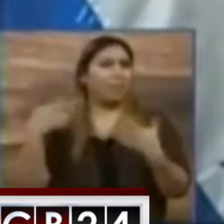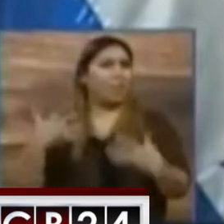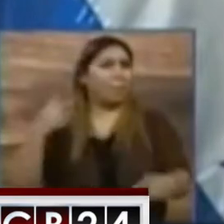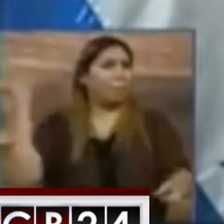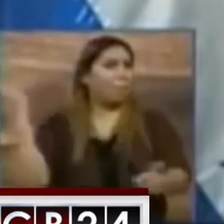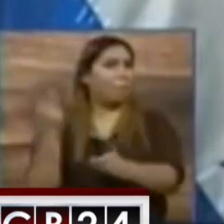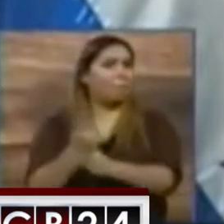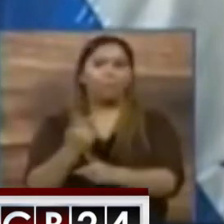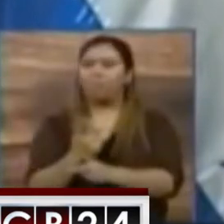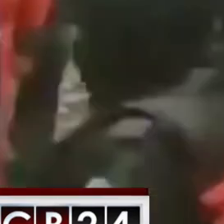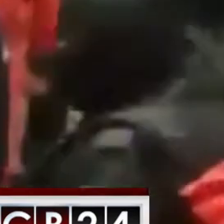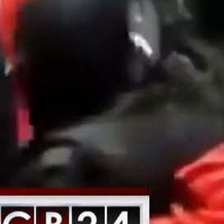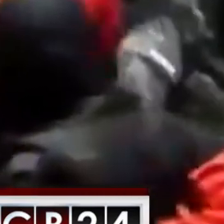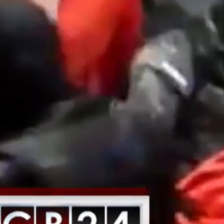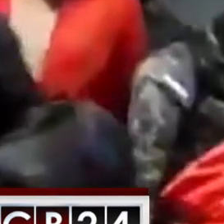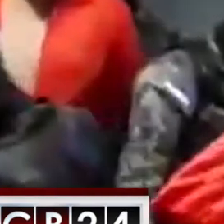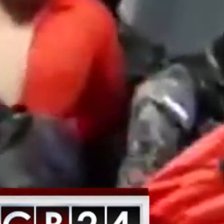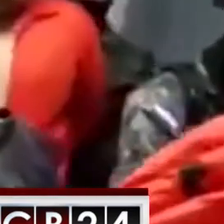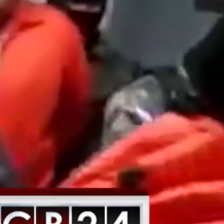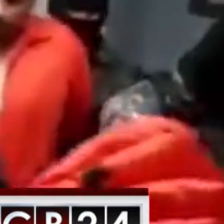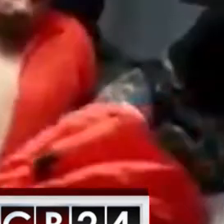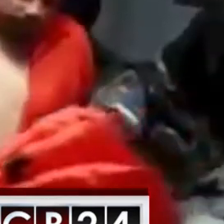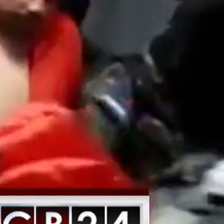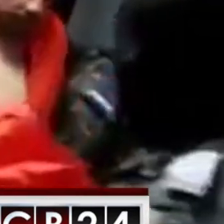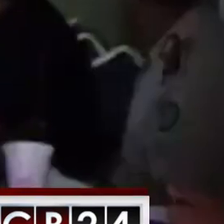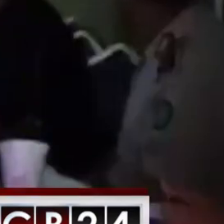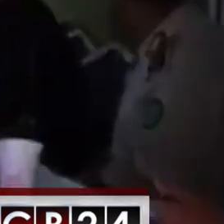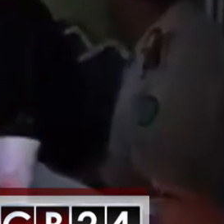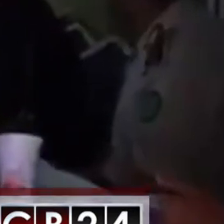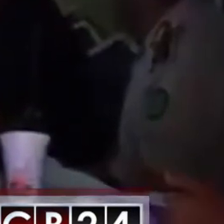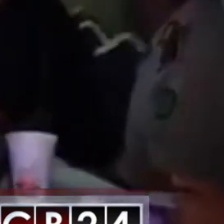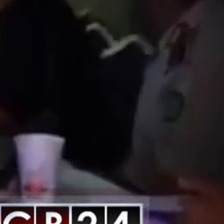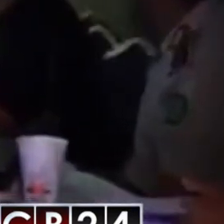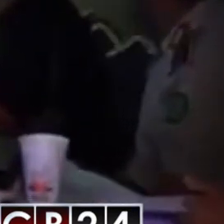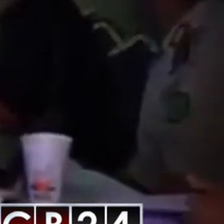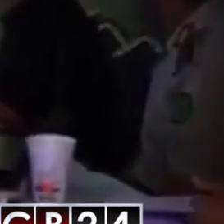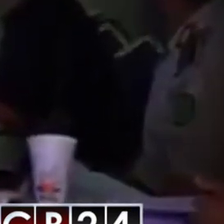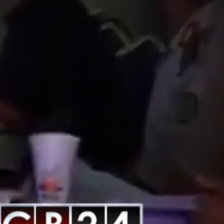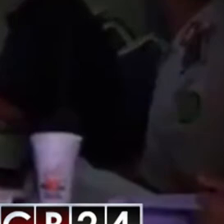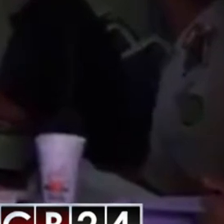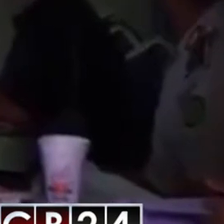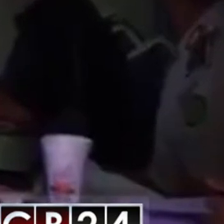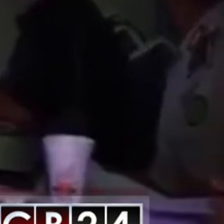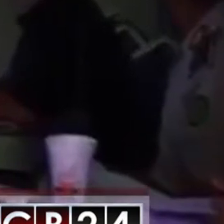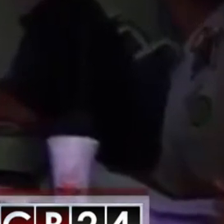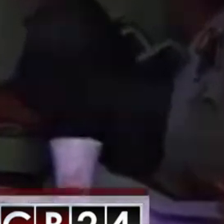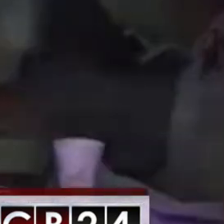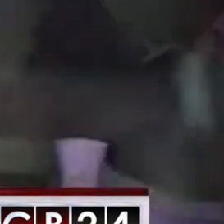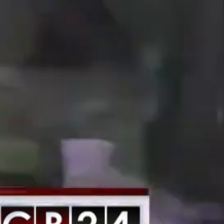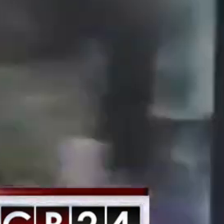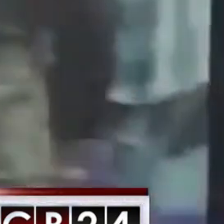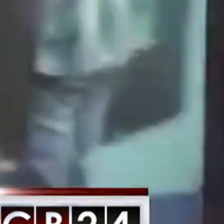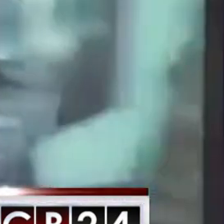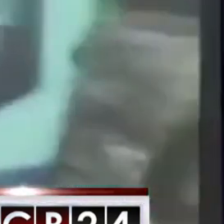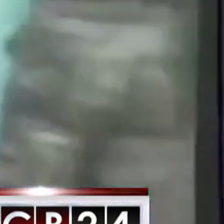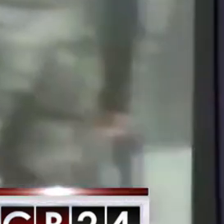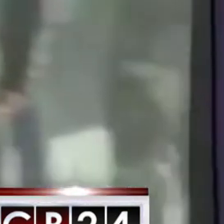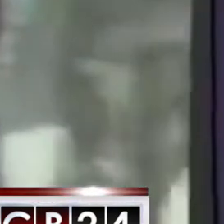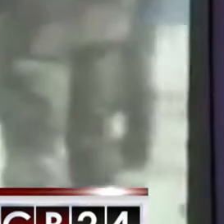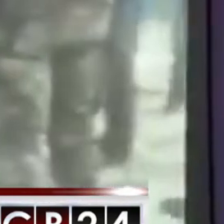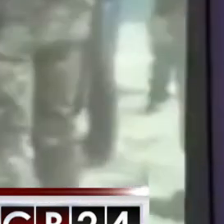peligrosidad algunos de ellos enfermos ya un grupo muy importante siempre va a la